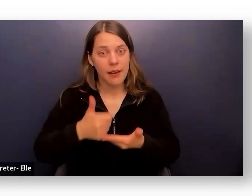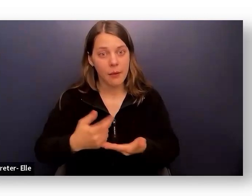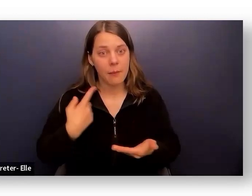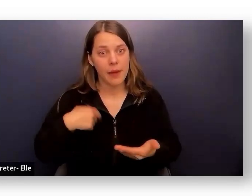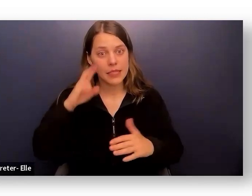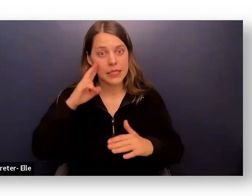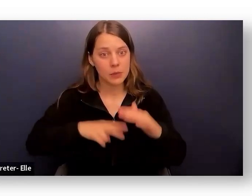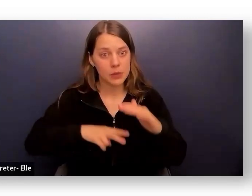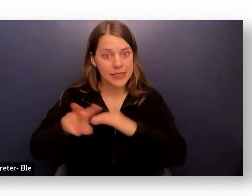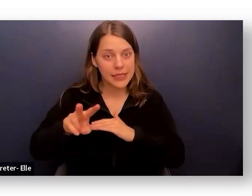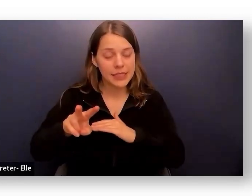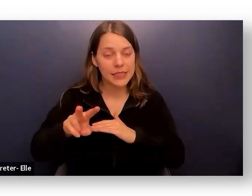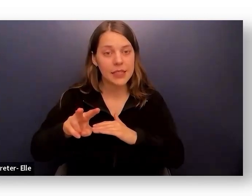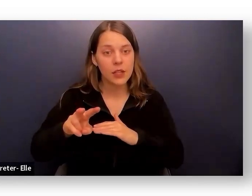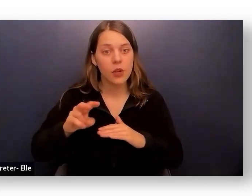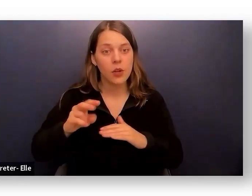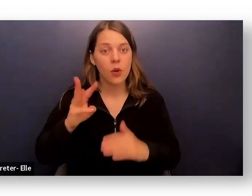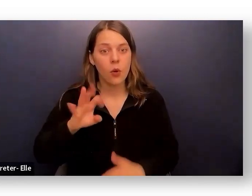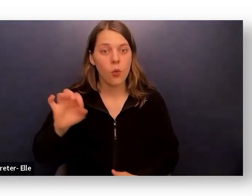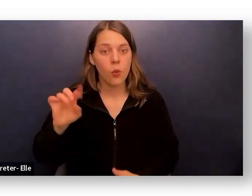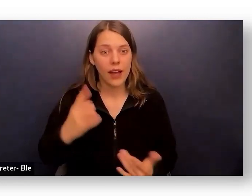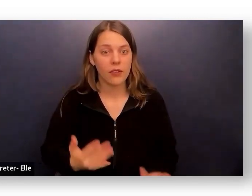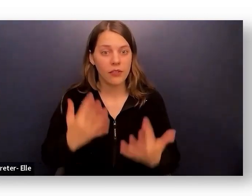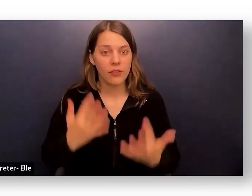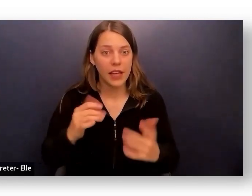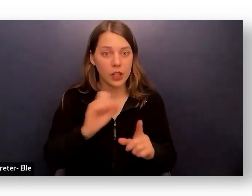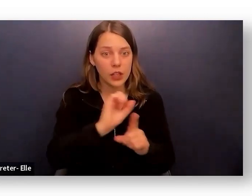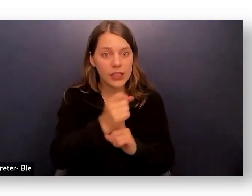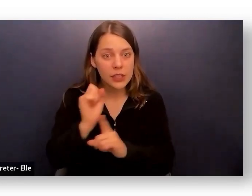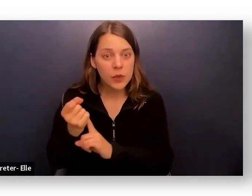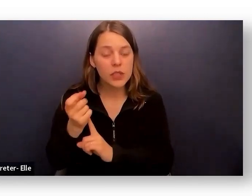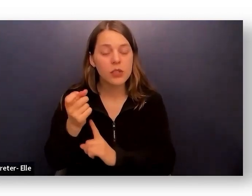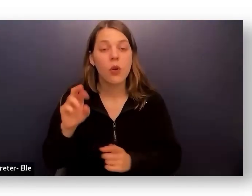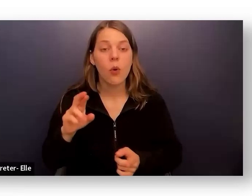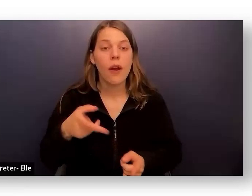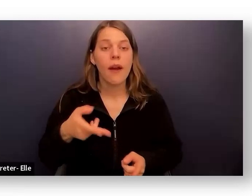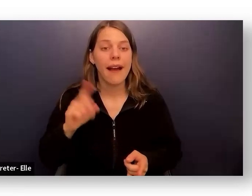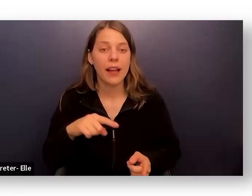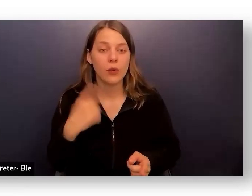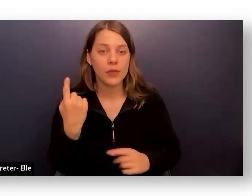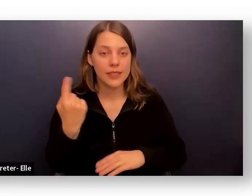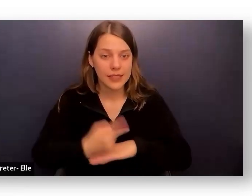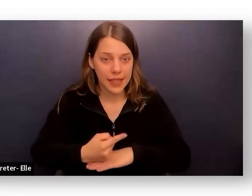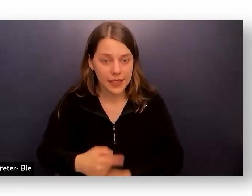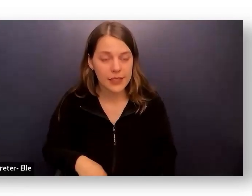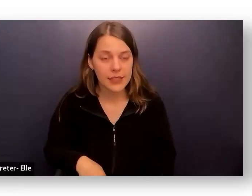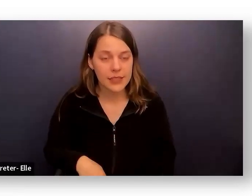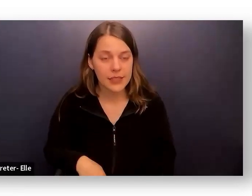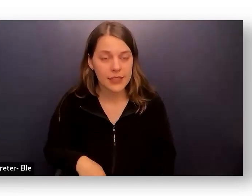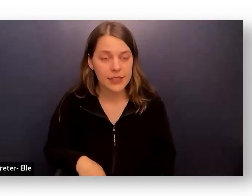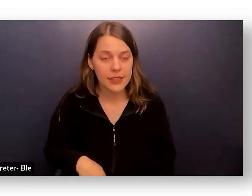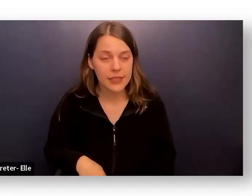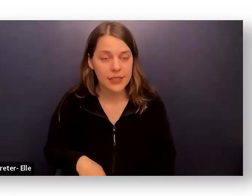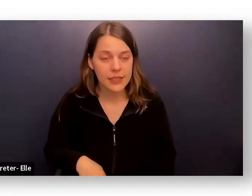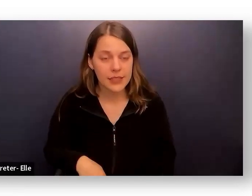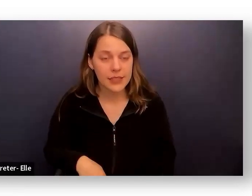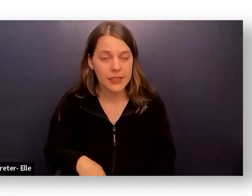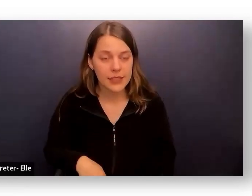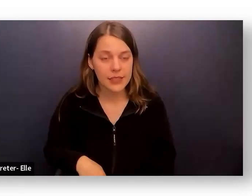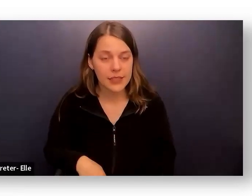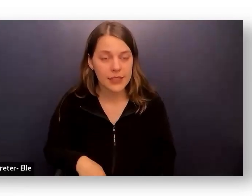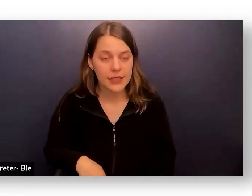datos en tiempo real para predecir las condiciones de los incendios forestales en días